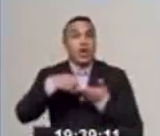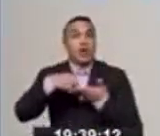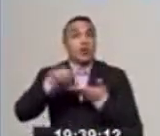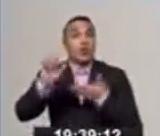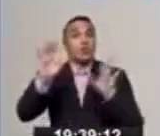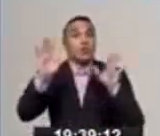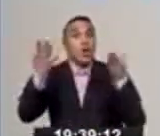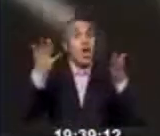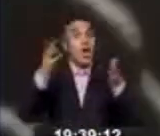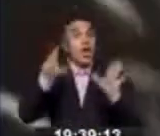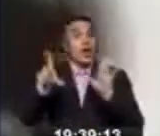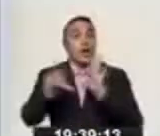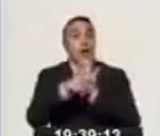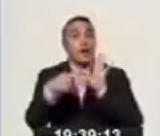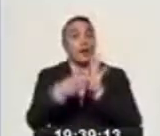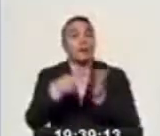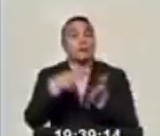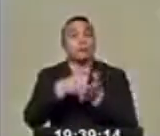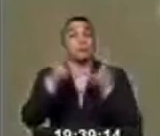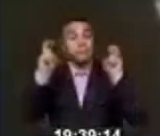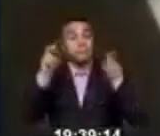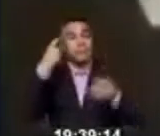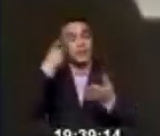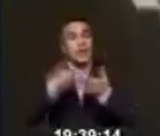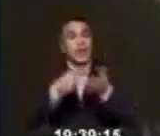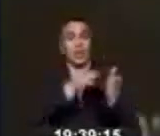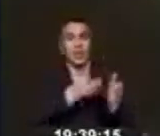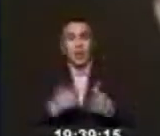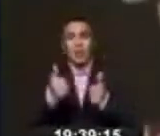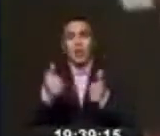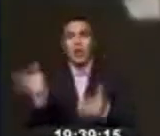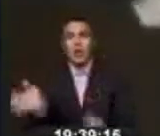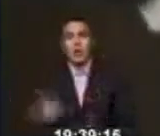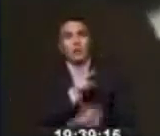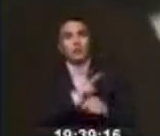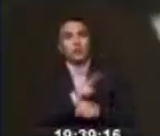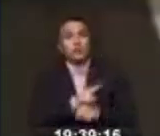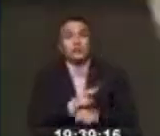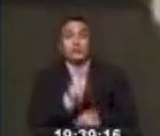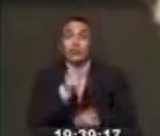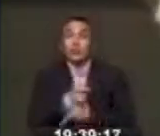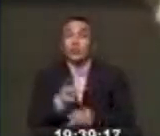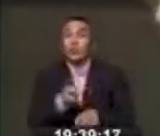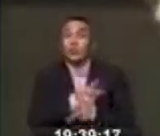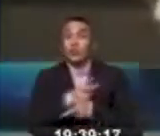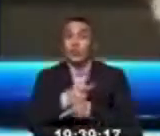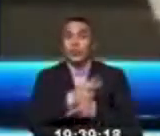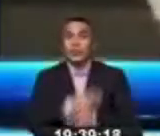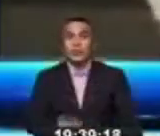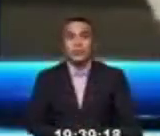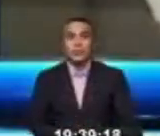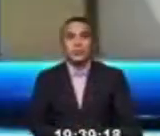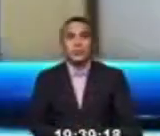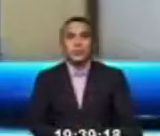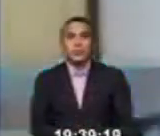LATSA, entidad encargada para regular las prácticas terapéuticas en el Ecuador. Juan Pablo Ruiz, TC Televisión.